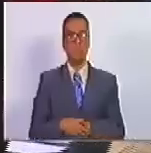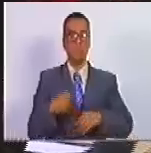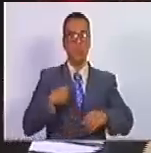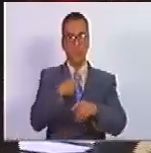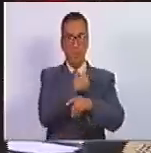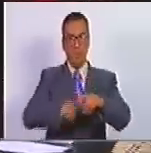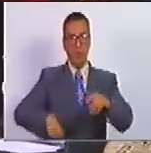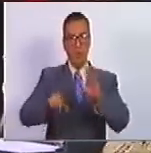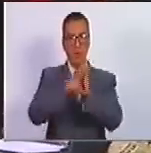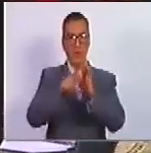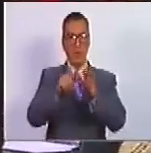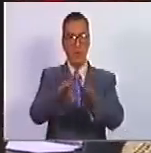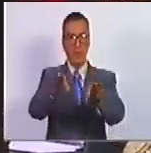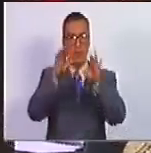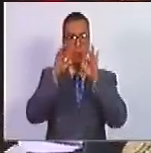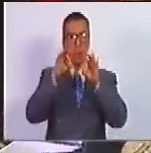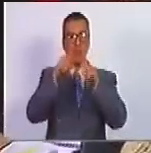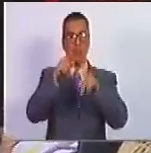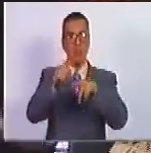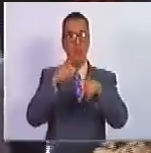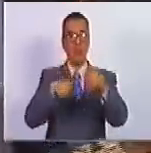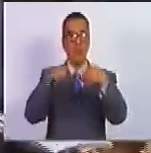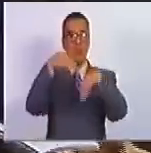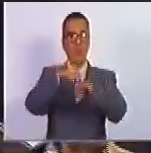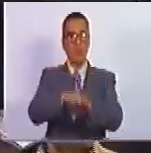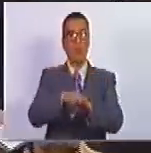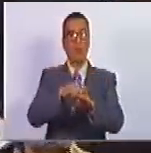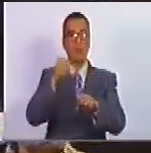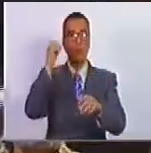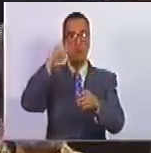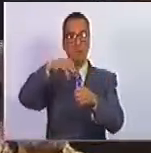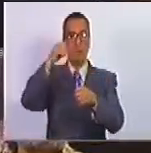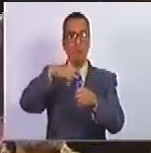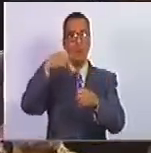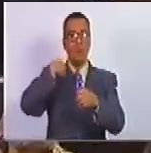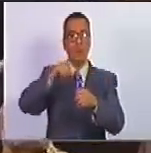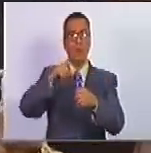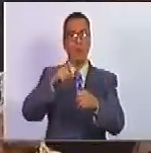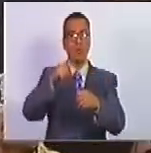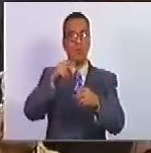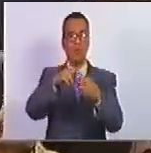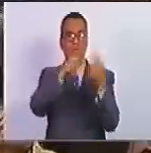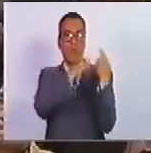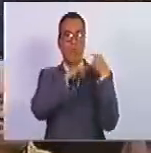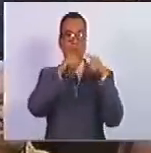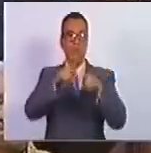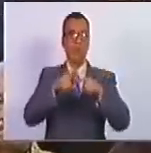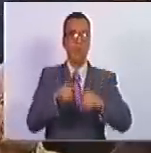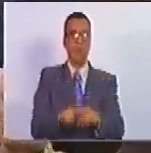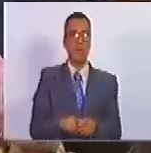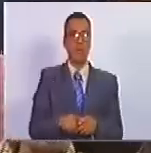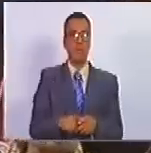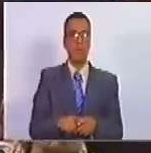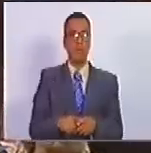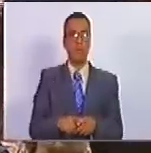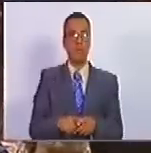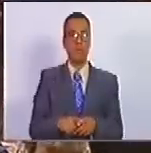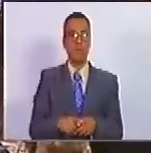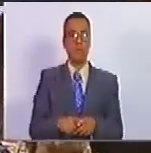Presidente, la ley especial es la ley de gestión integral de la basura. El ente rector para